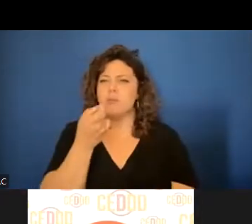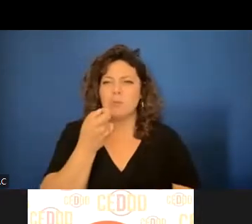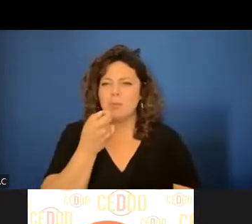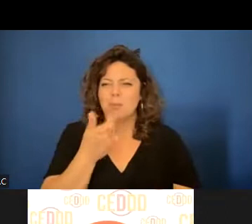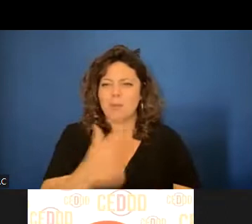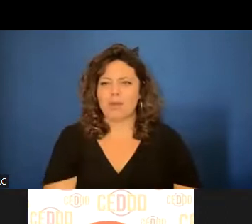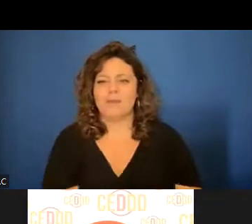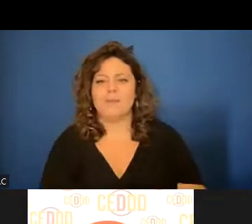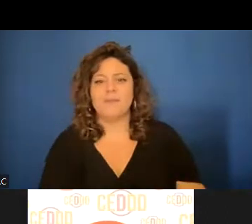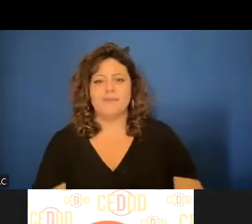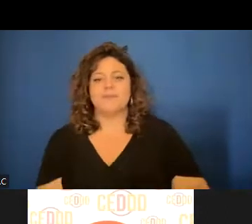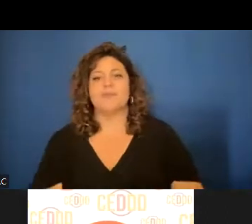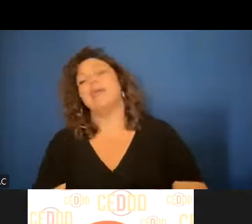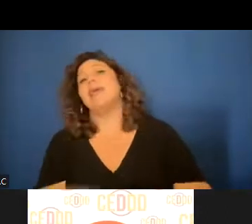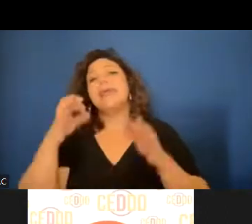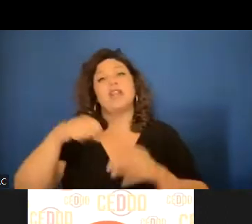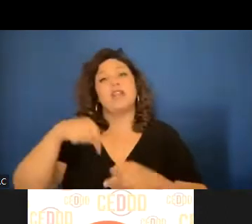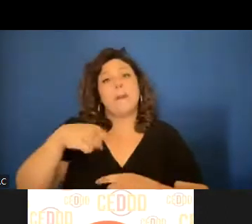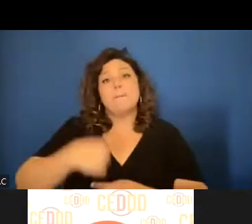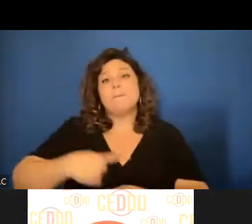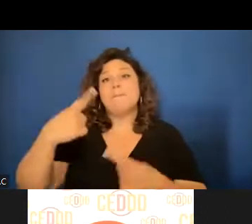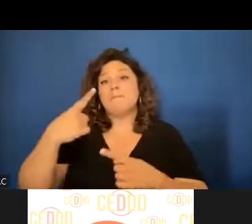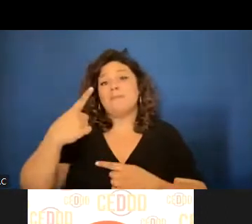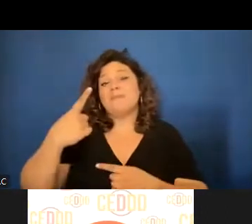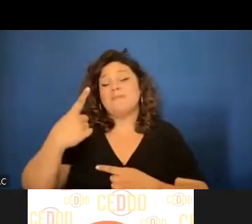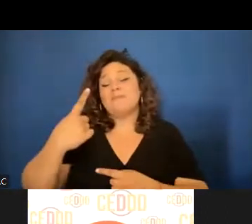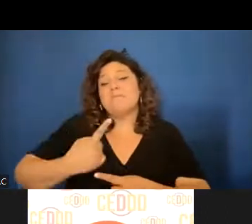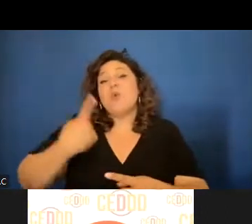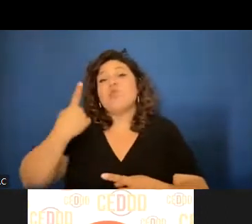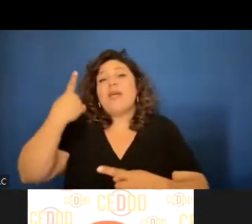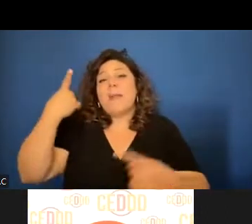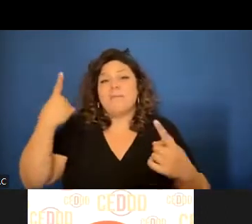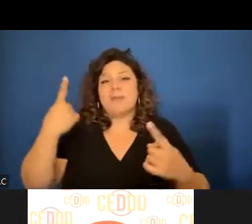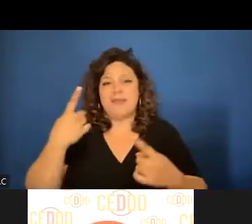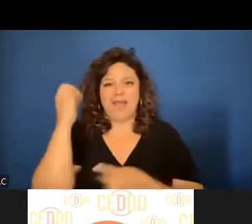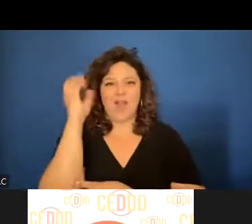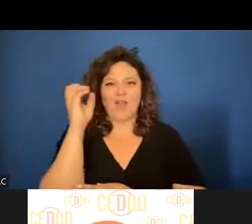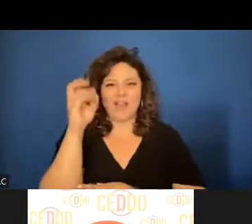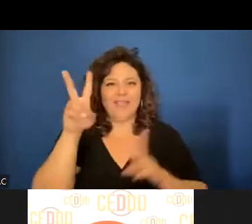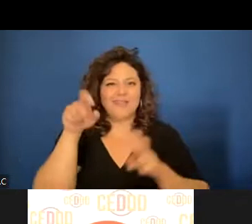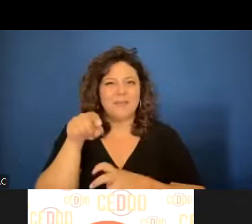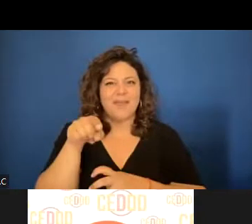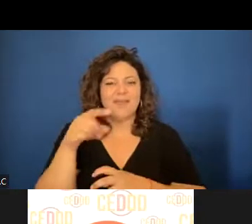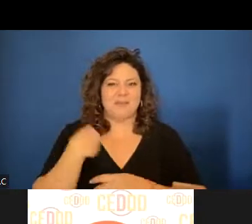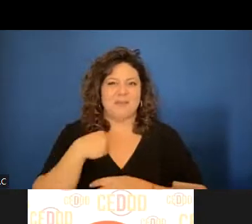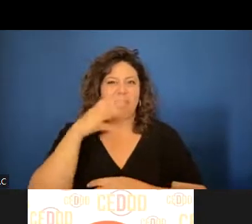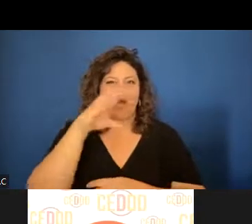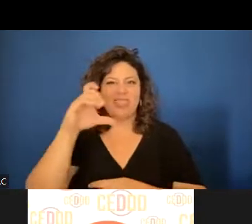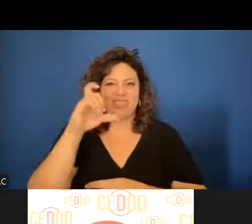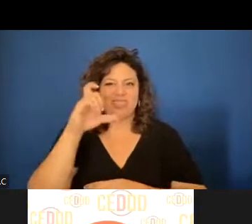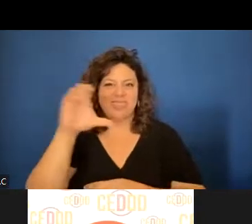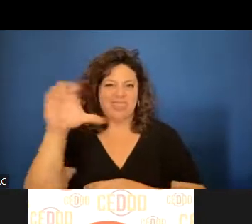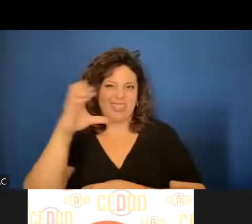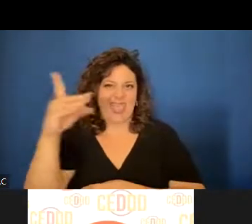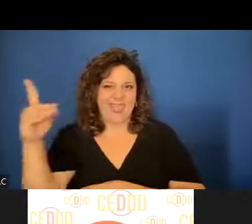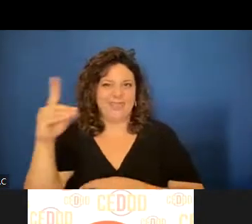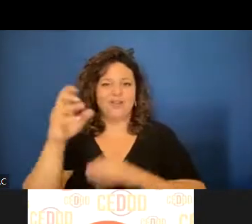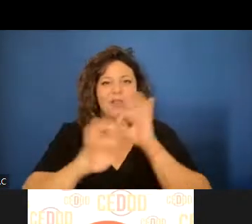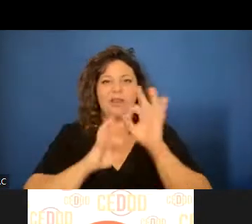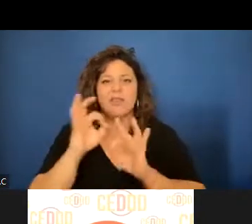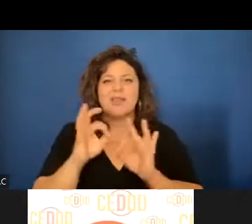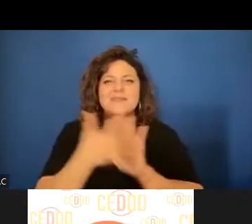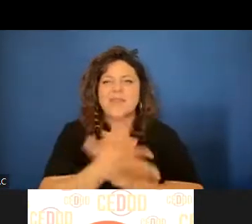Me preguntaban también en términos generales para la ley, que aquí la pregunta literal